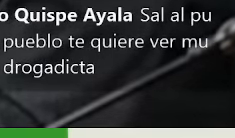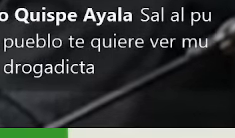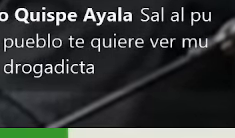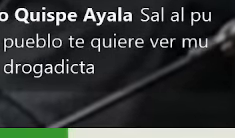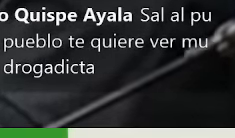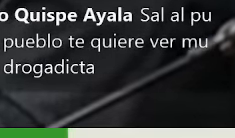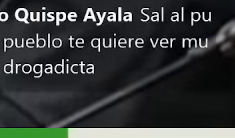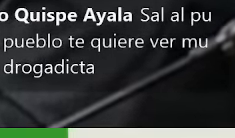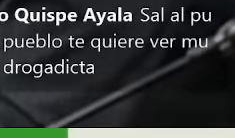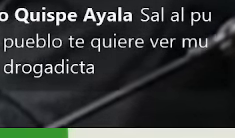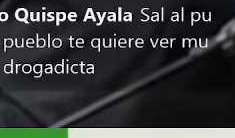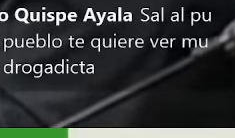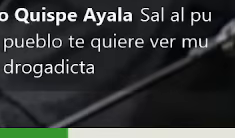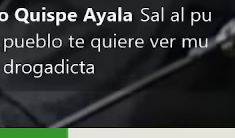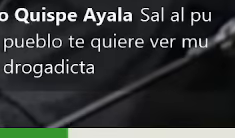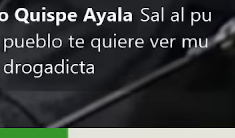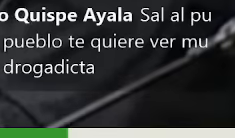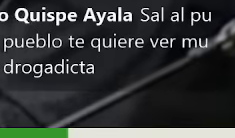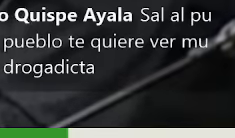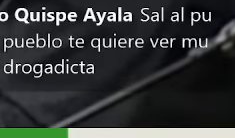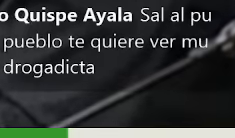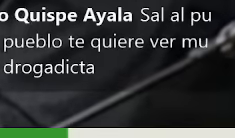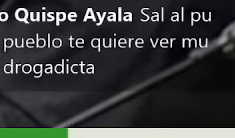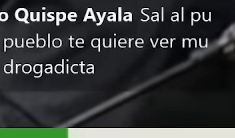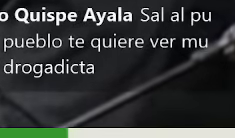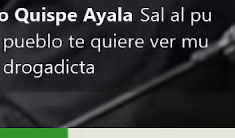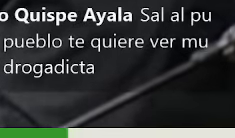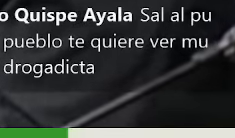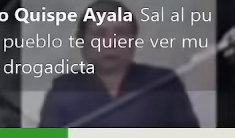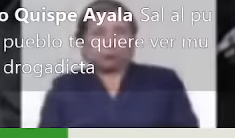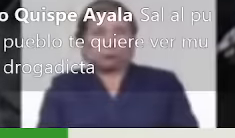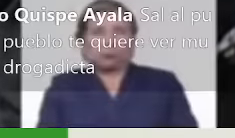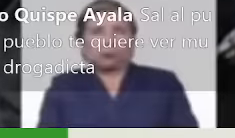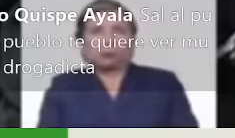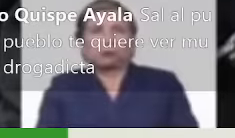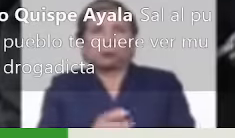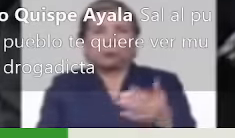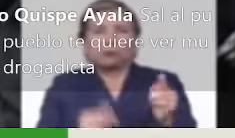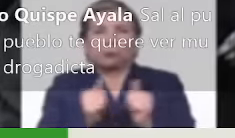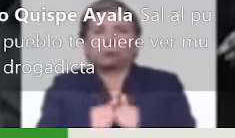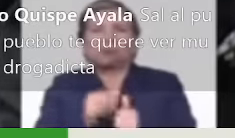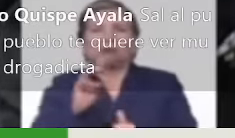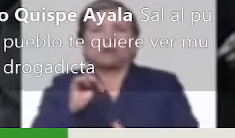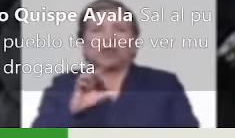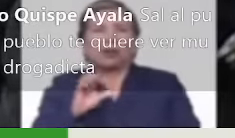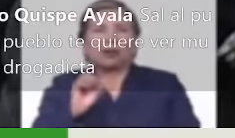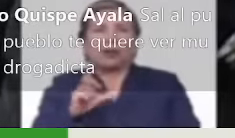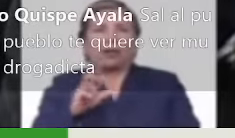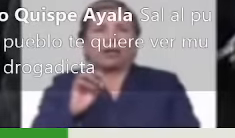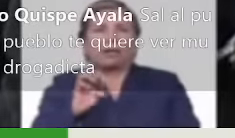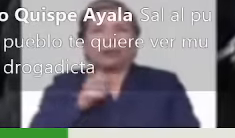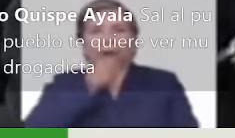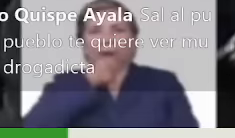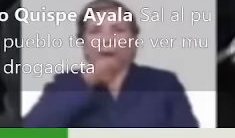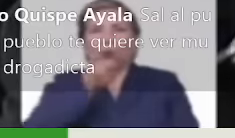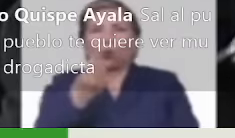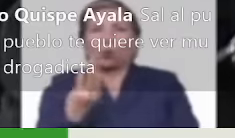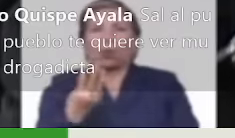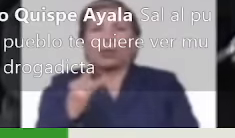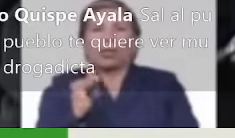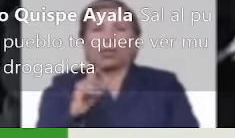Señor Chimabukuro, mediante un reportaje difundido en el programa Milagros Leiva, entrevista por Canal Willax